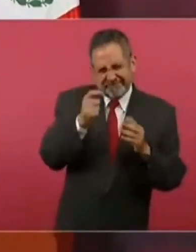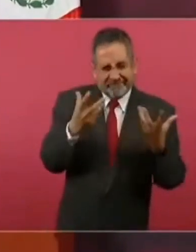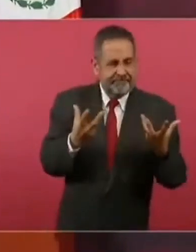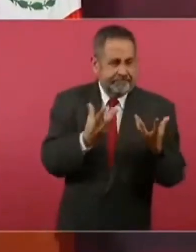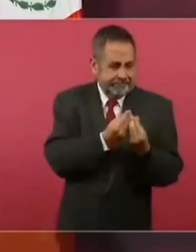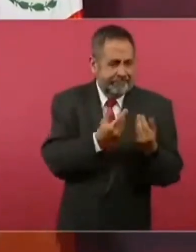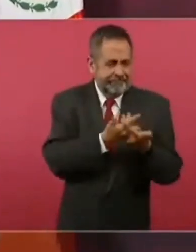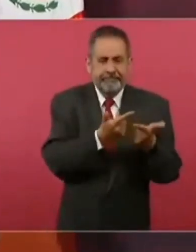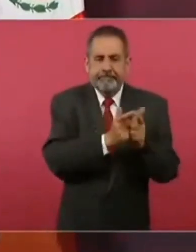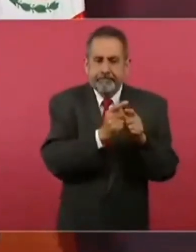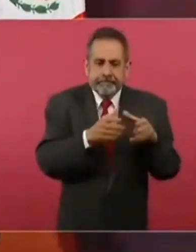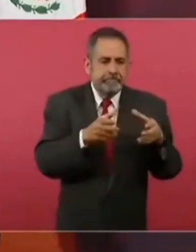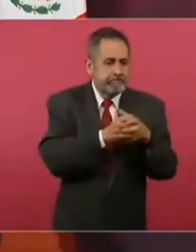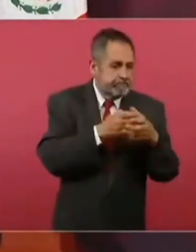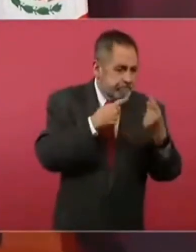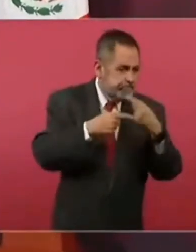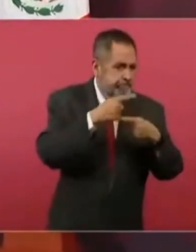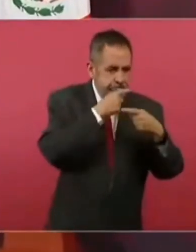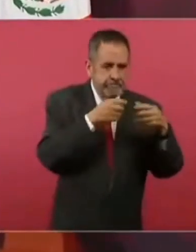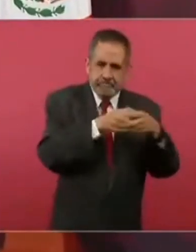del régimen.